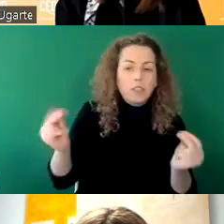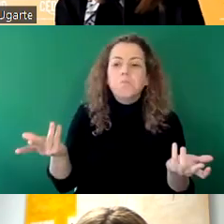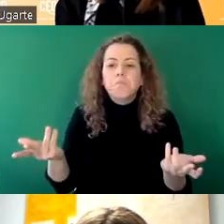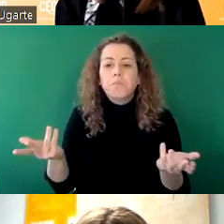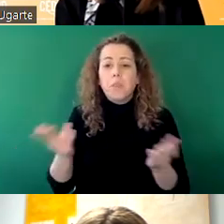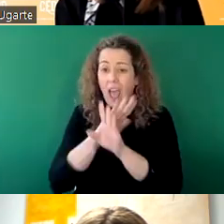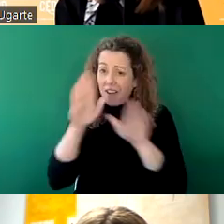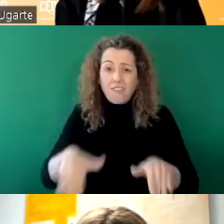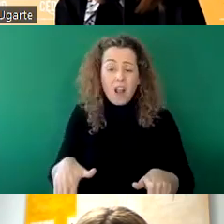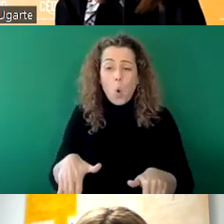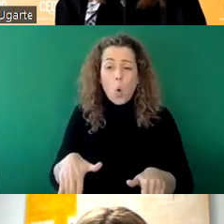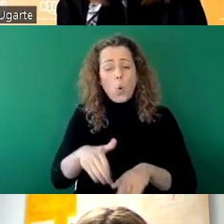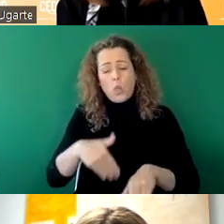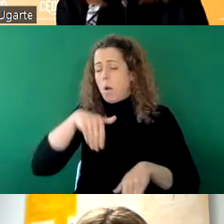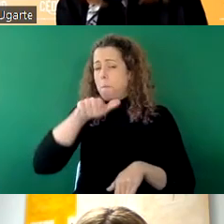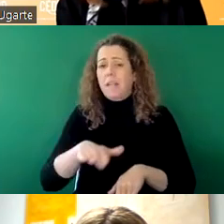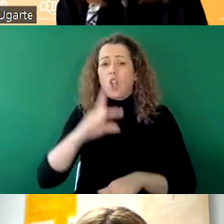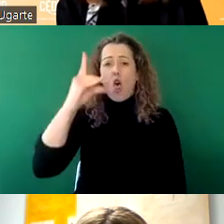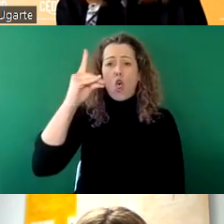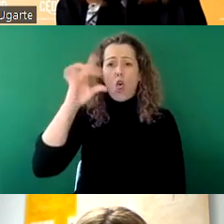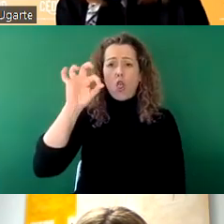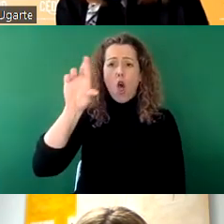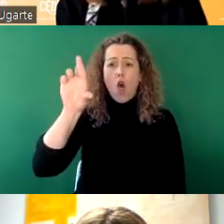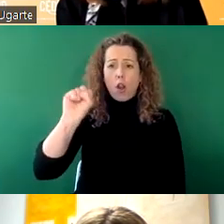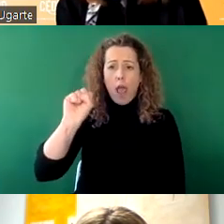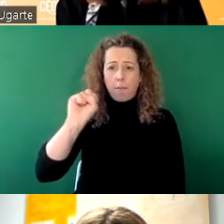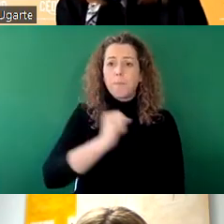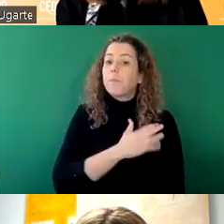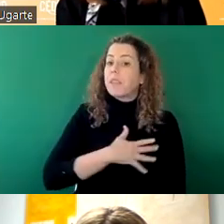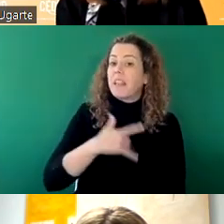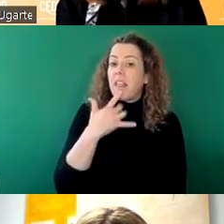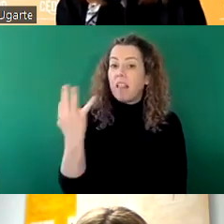el último paso, que es ese DORA, que es una